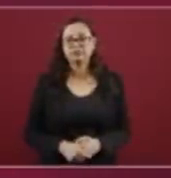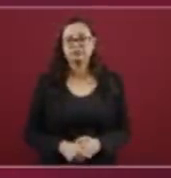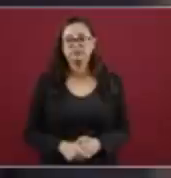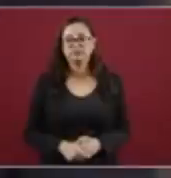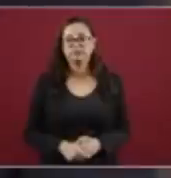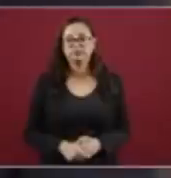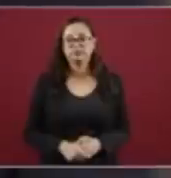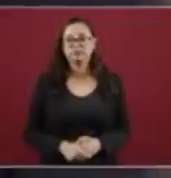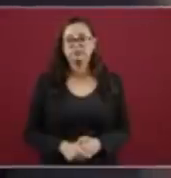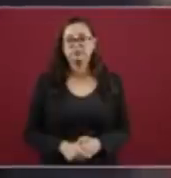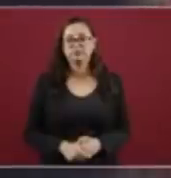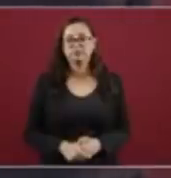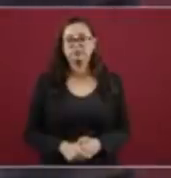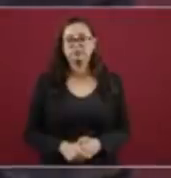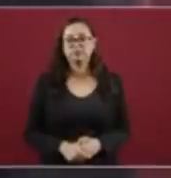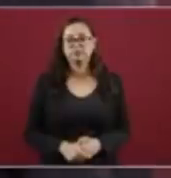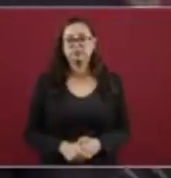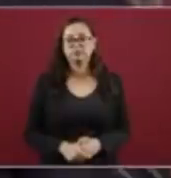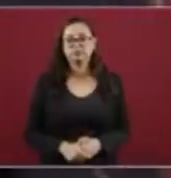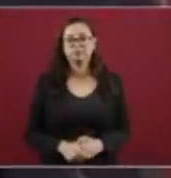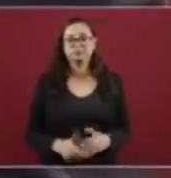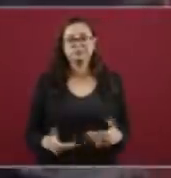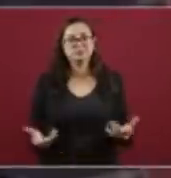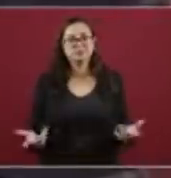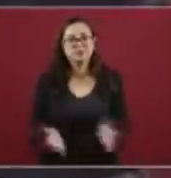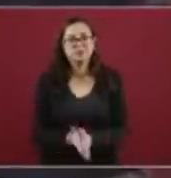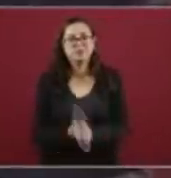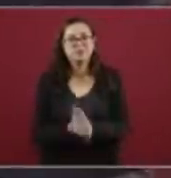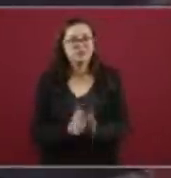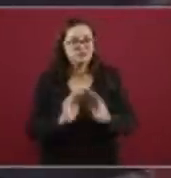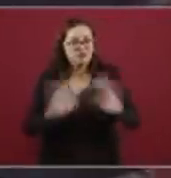Eso es más que corrupción.